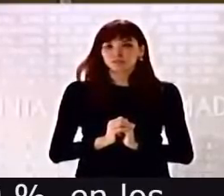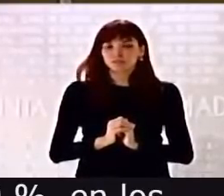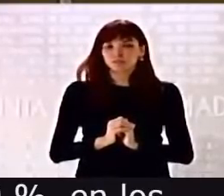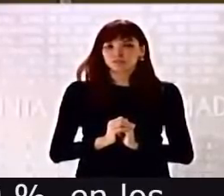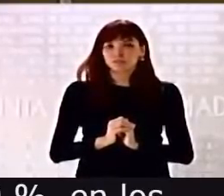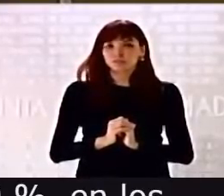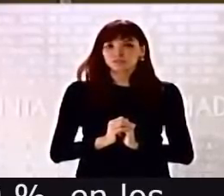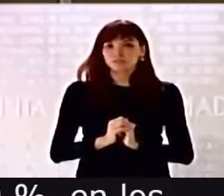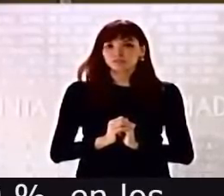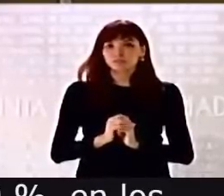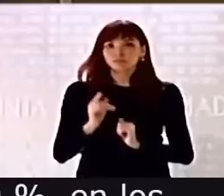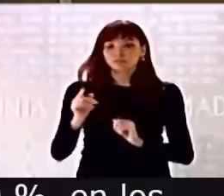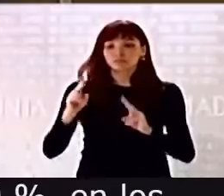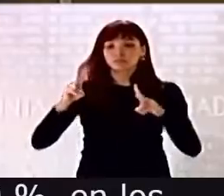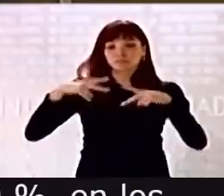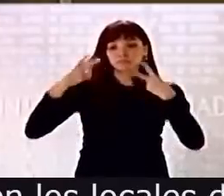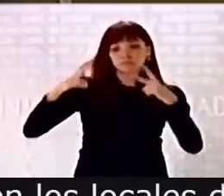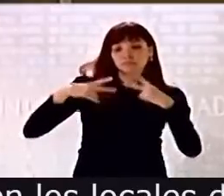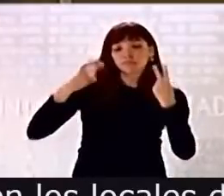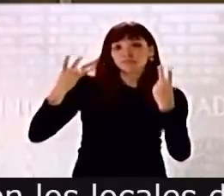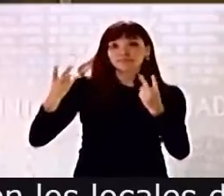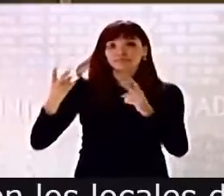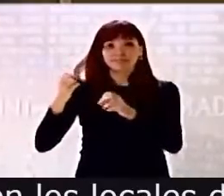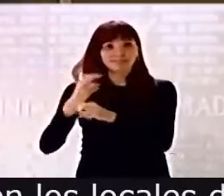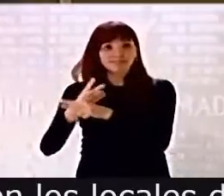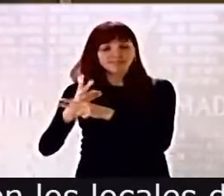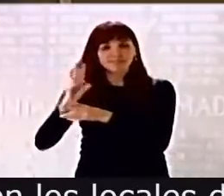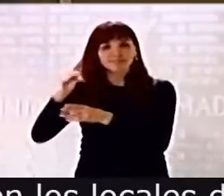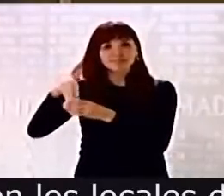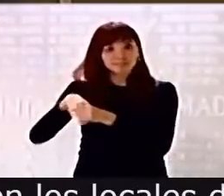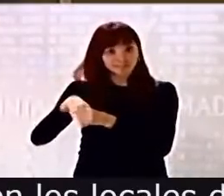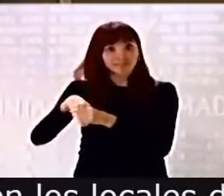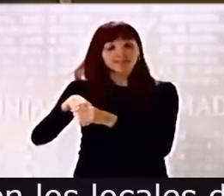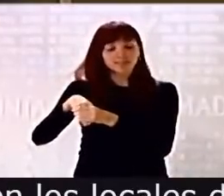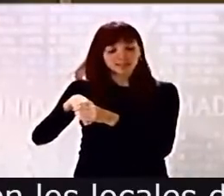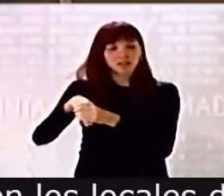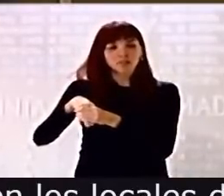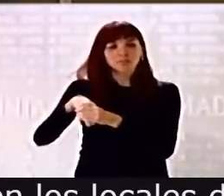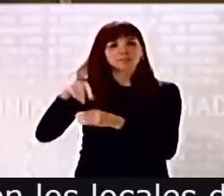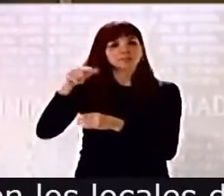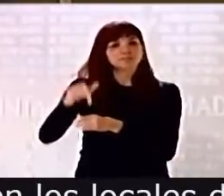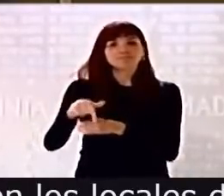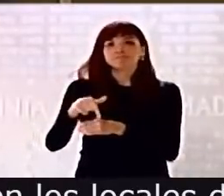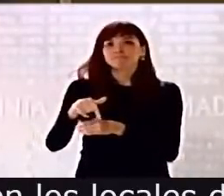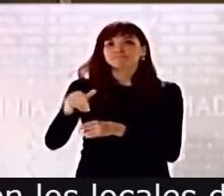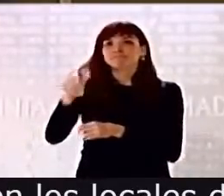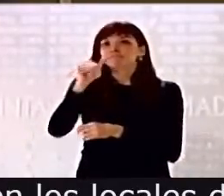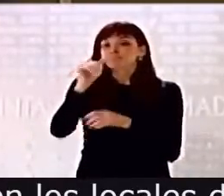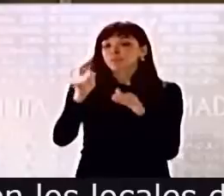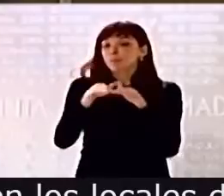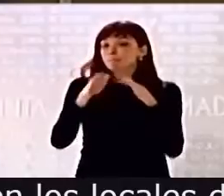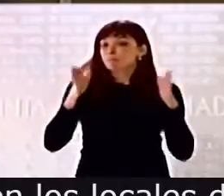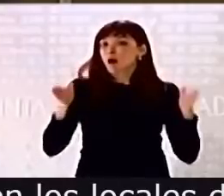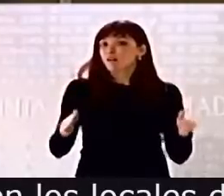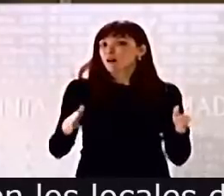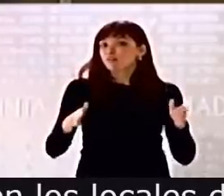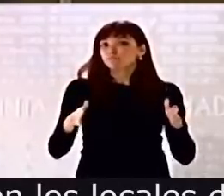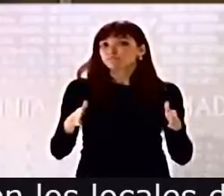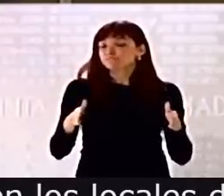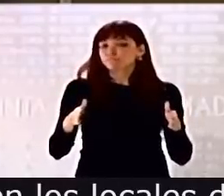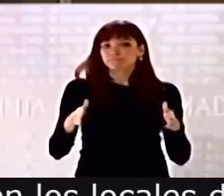En los locales de hostelería y restauración se prohibirá o no estará permitido el consumo en barra.